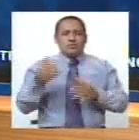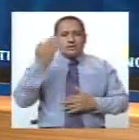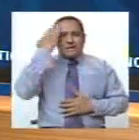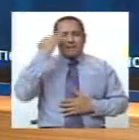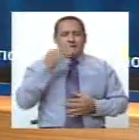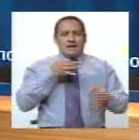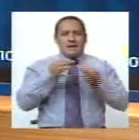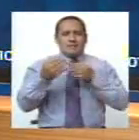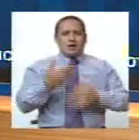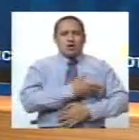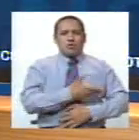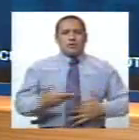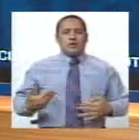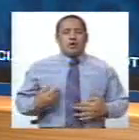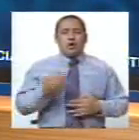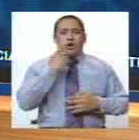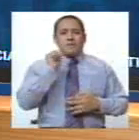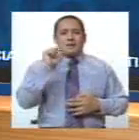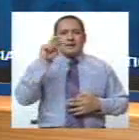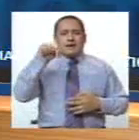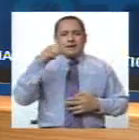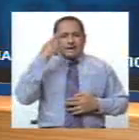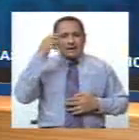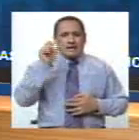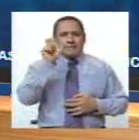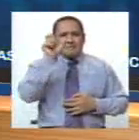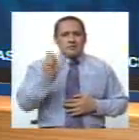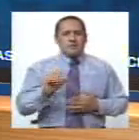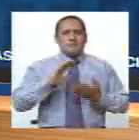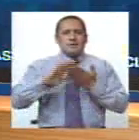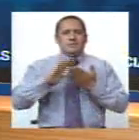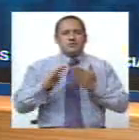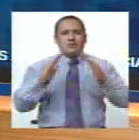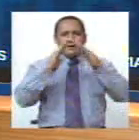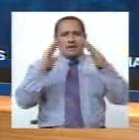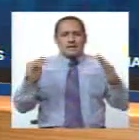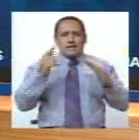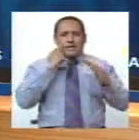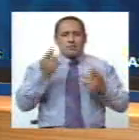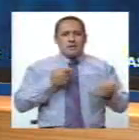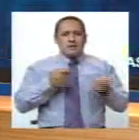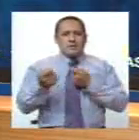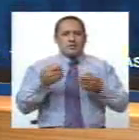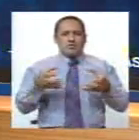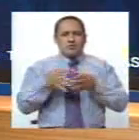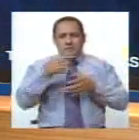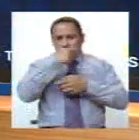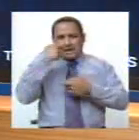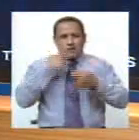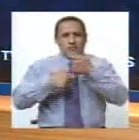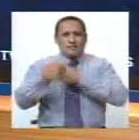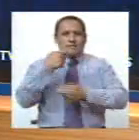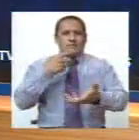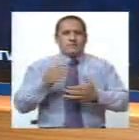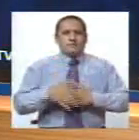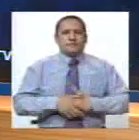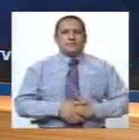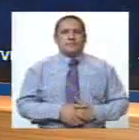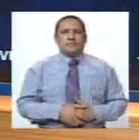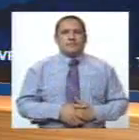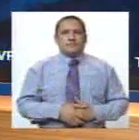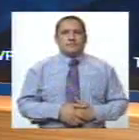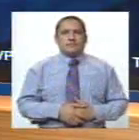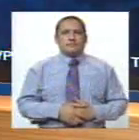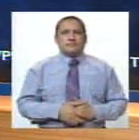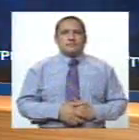señala al exgobernador de La Molina, Ángel Vera Niño, como la persona que le otorgó el inmueble al empresario investigado por narcotráfico.